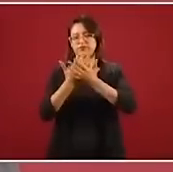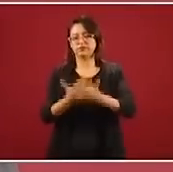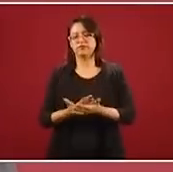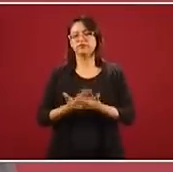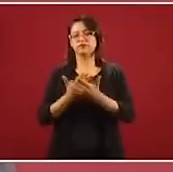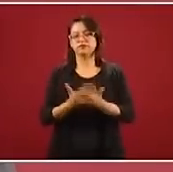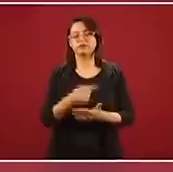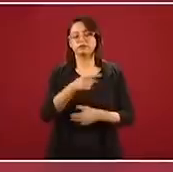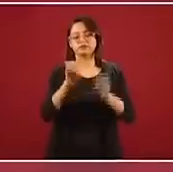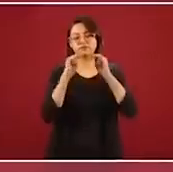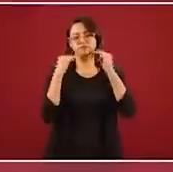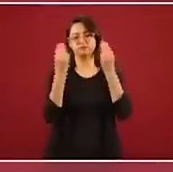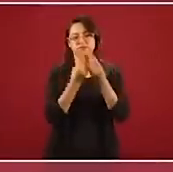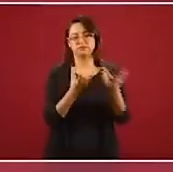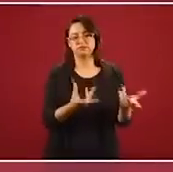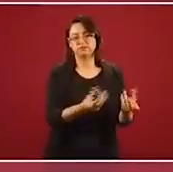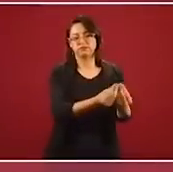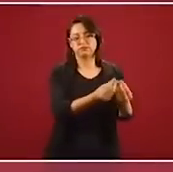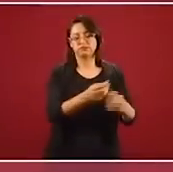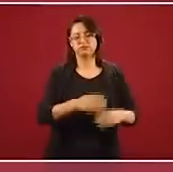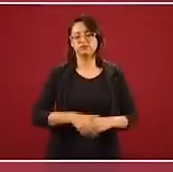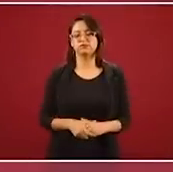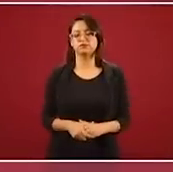delincuencia organizada.